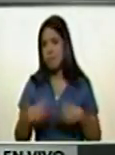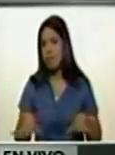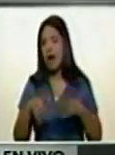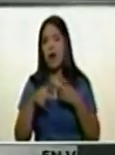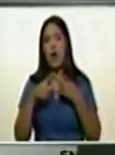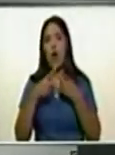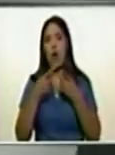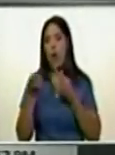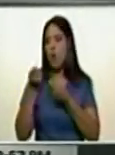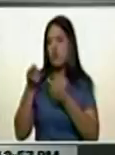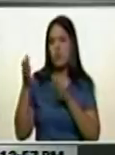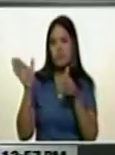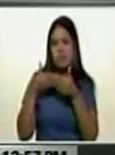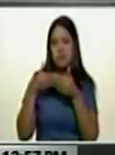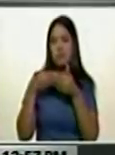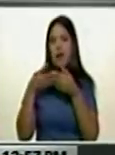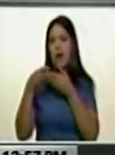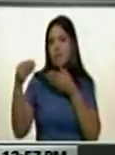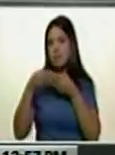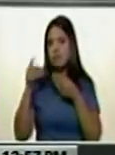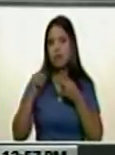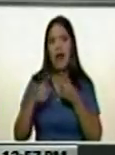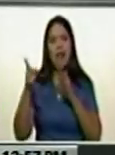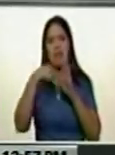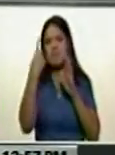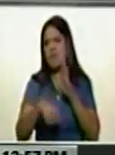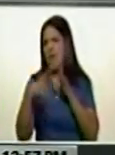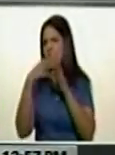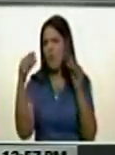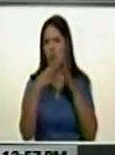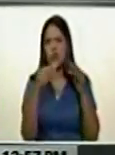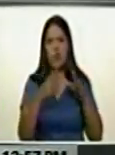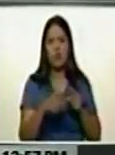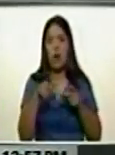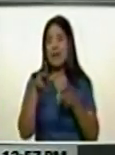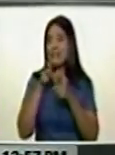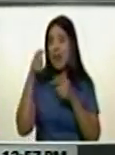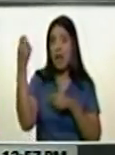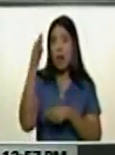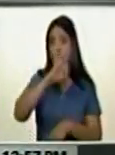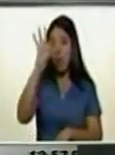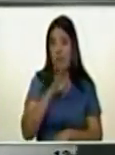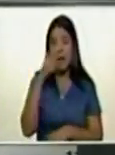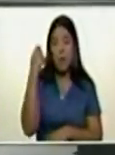control de cambio, la eliminación de los subsidios, se desataron las tasas de interés.